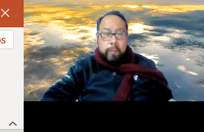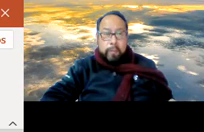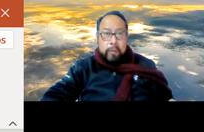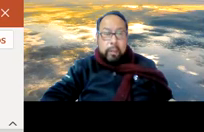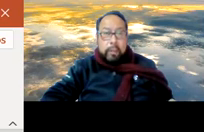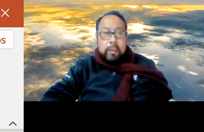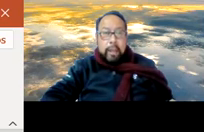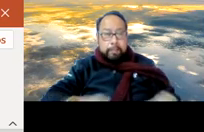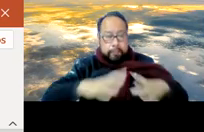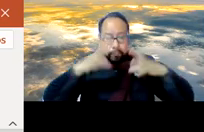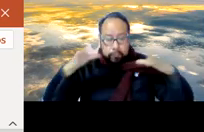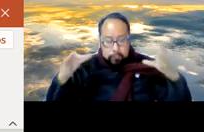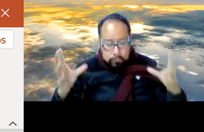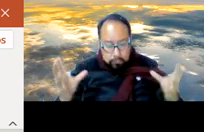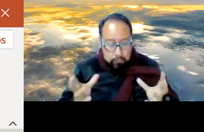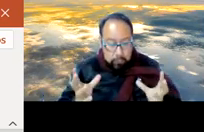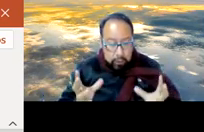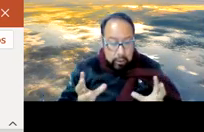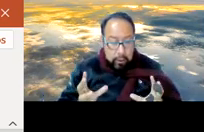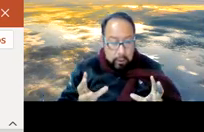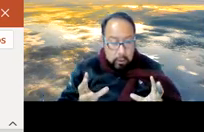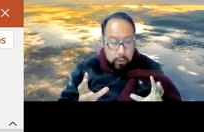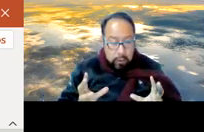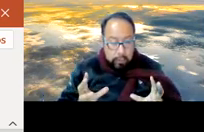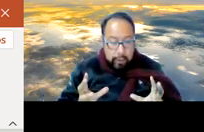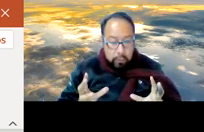coloquio que está